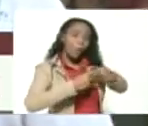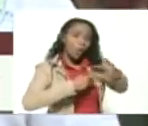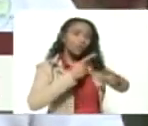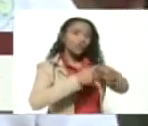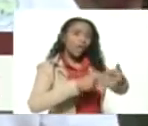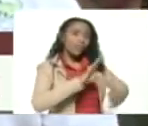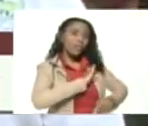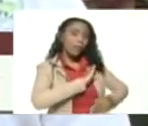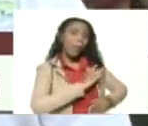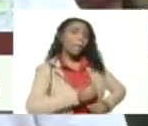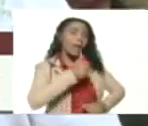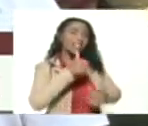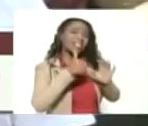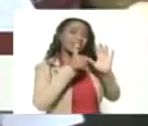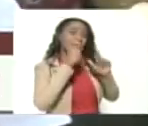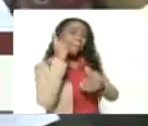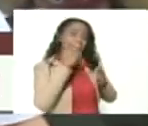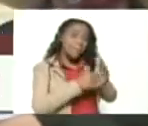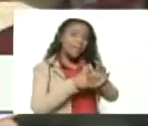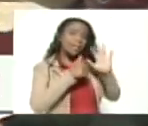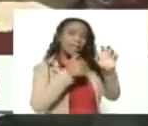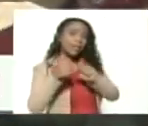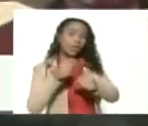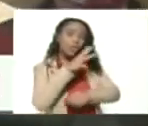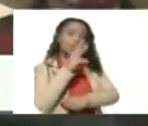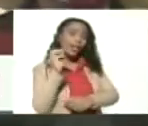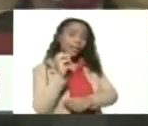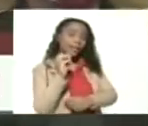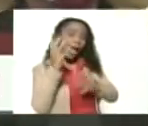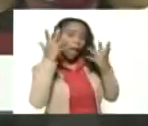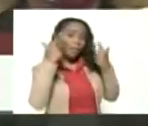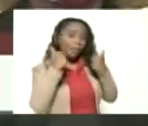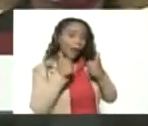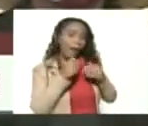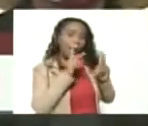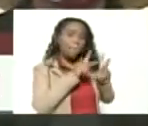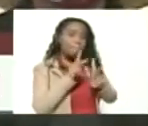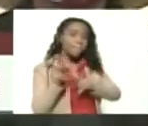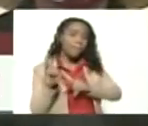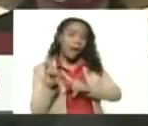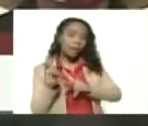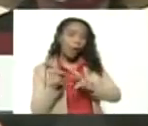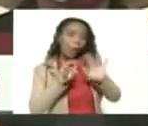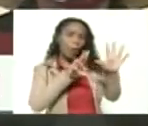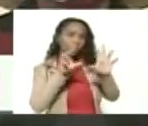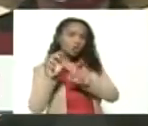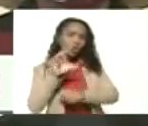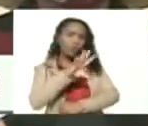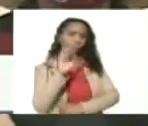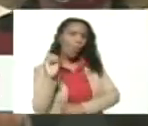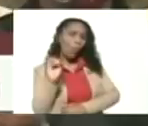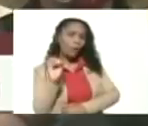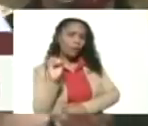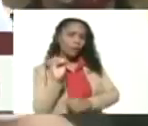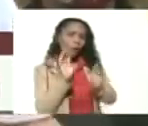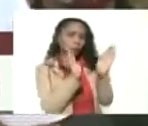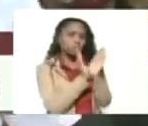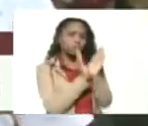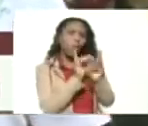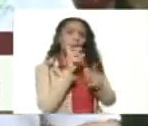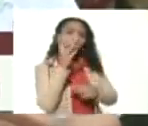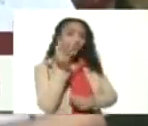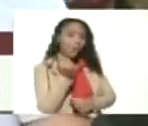cual tenemos más de 1.630 animales. Estamos comenzando el plan de inseminación con más de 850 vientres, un número